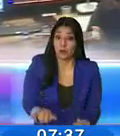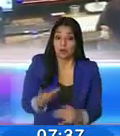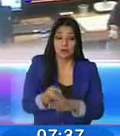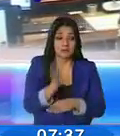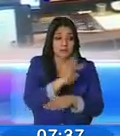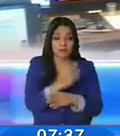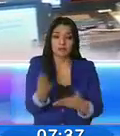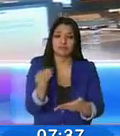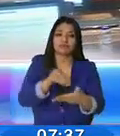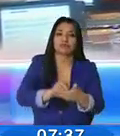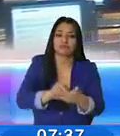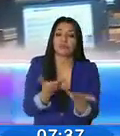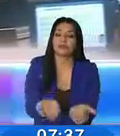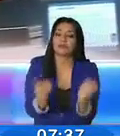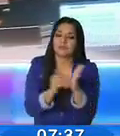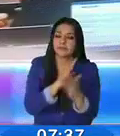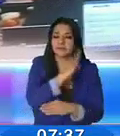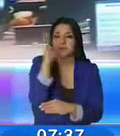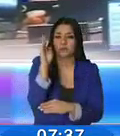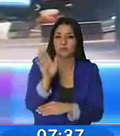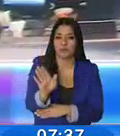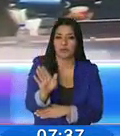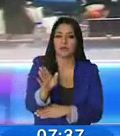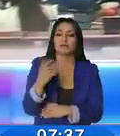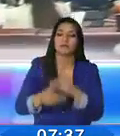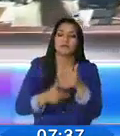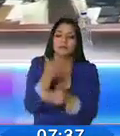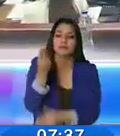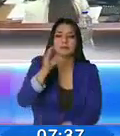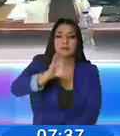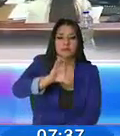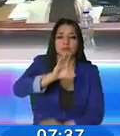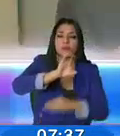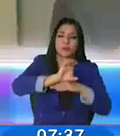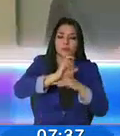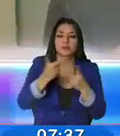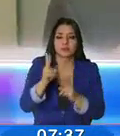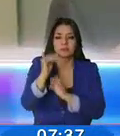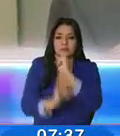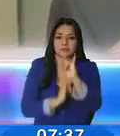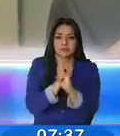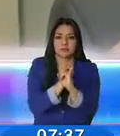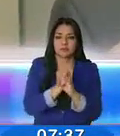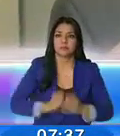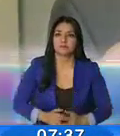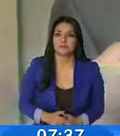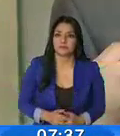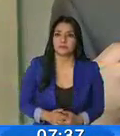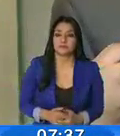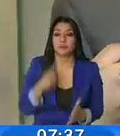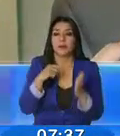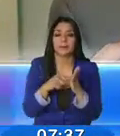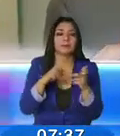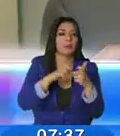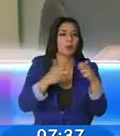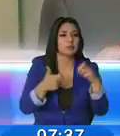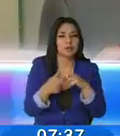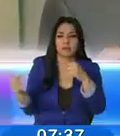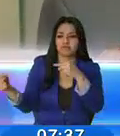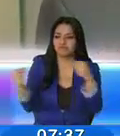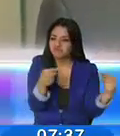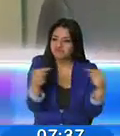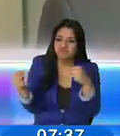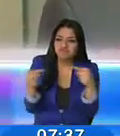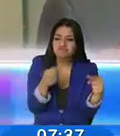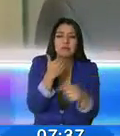podría incluir nuevamente esta figura en los procesos de inversión nacional e internacional. De forma tal que las disputas que se puedan generar